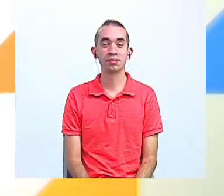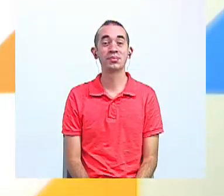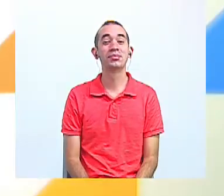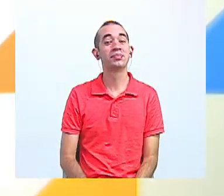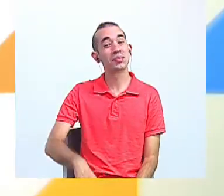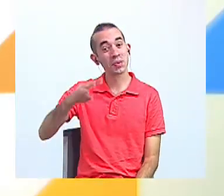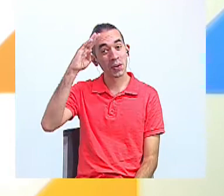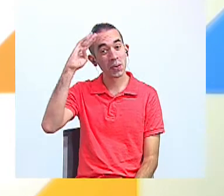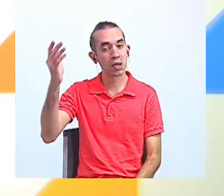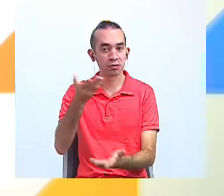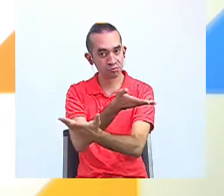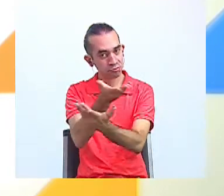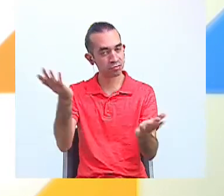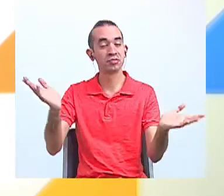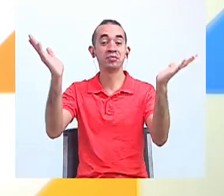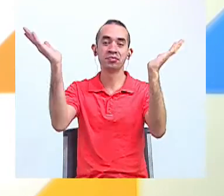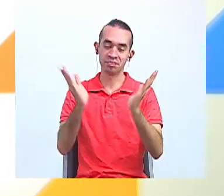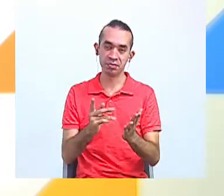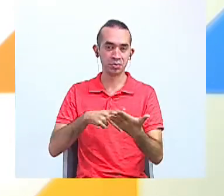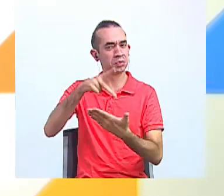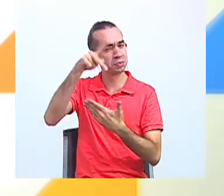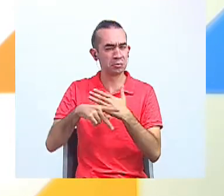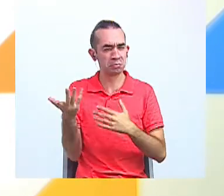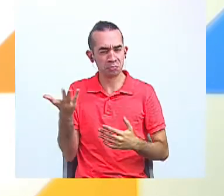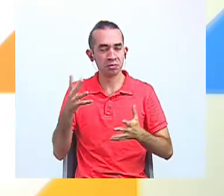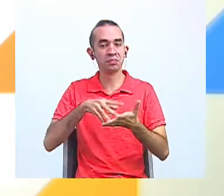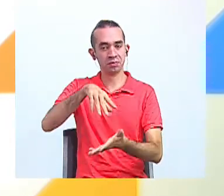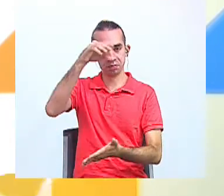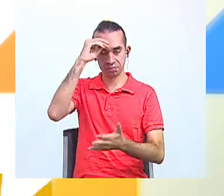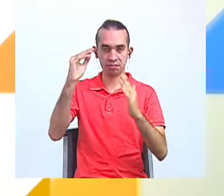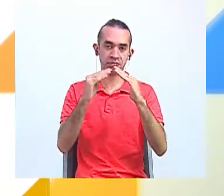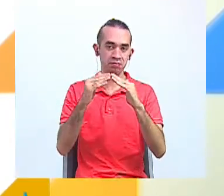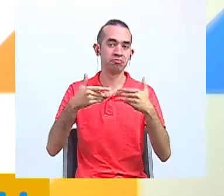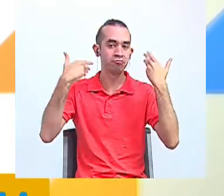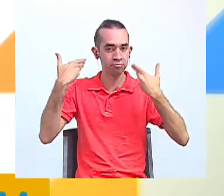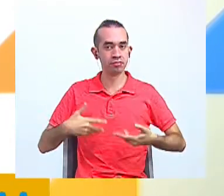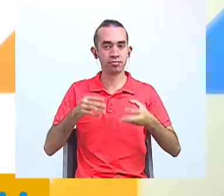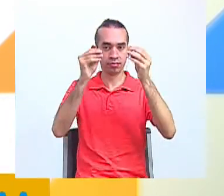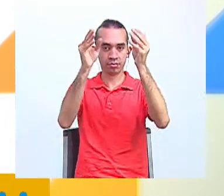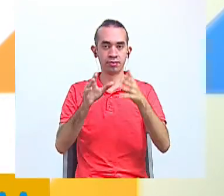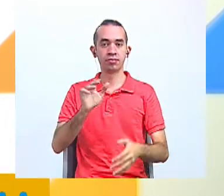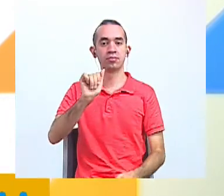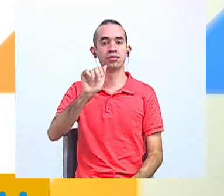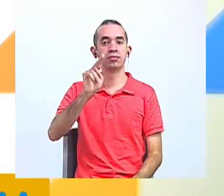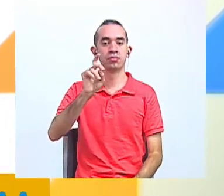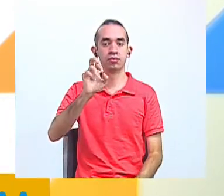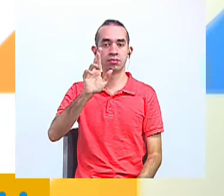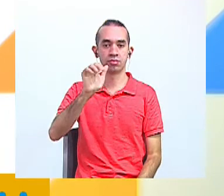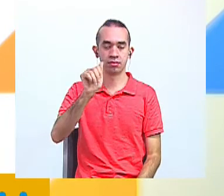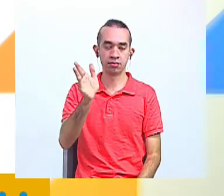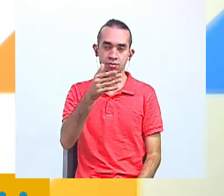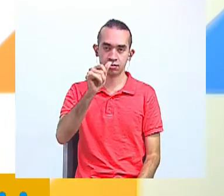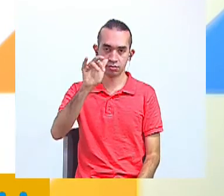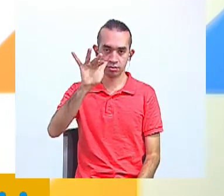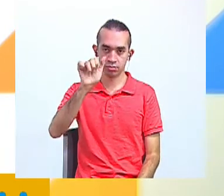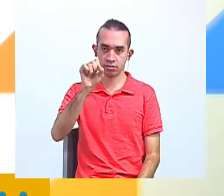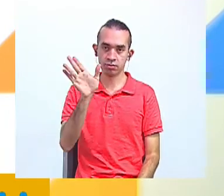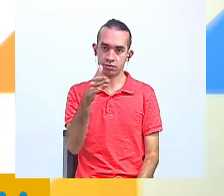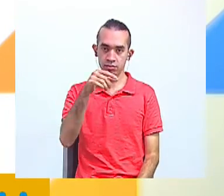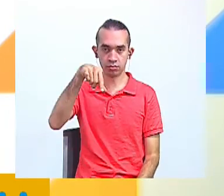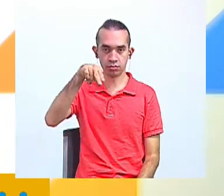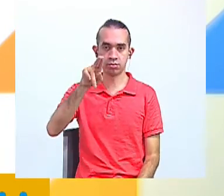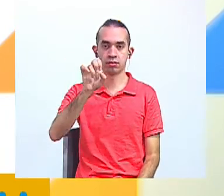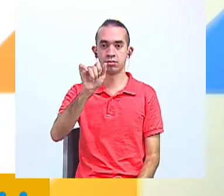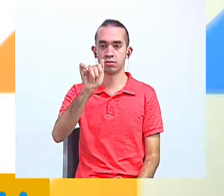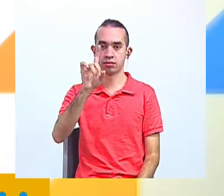Hola, bienvenidos a su programa Aprendo en Casa. Soy la profesora Andrea Arias Quesada, de Física de 11º año,